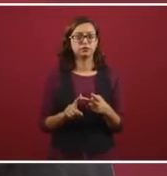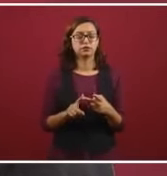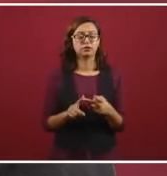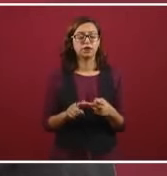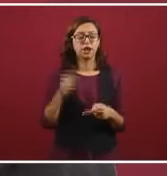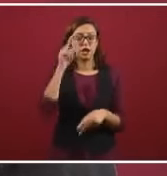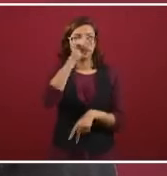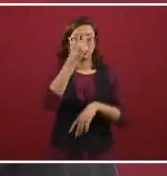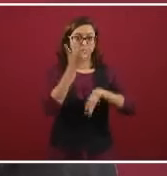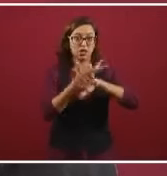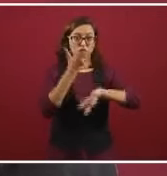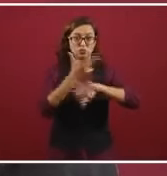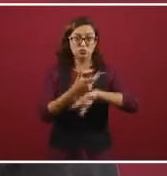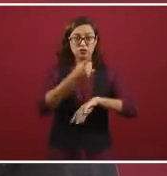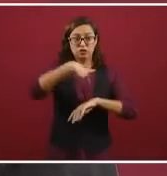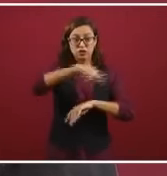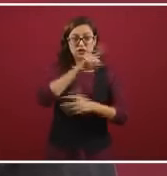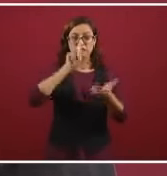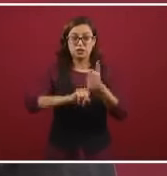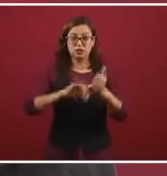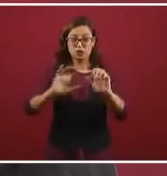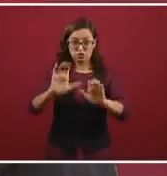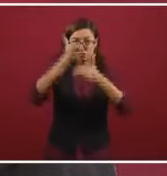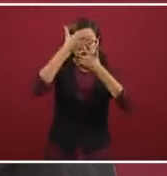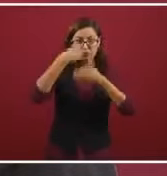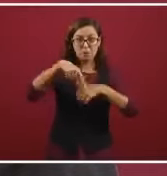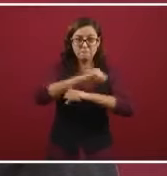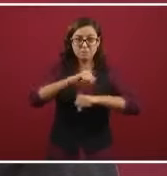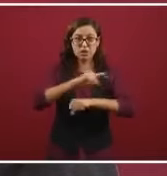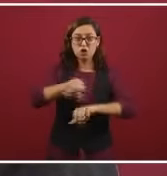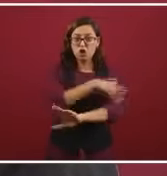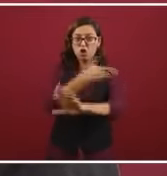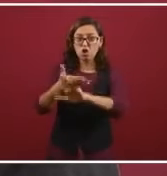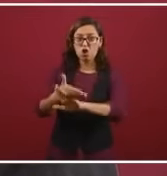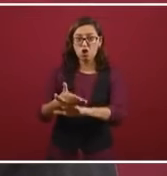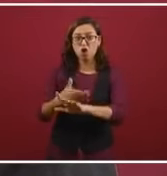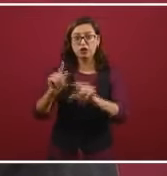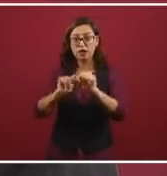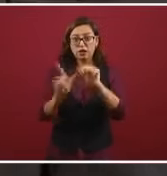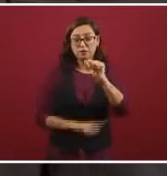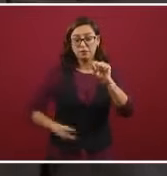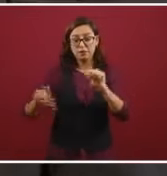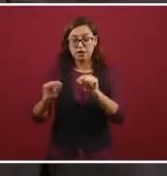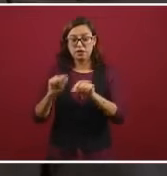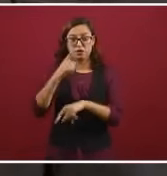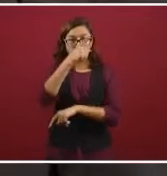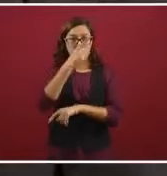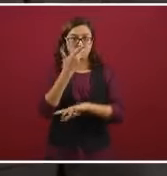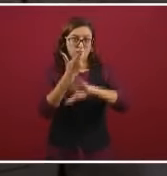terroristas que tienen como objetivo a la comunidad México-norteamericana o mexicanos en Estados Unidos.